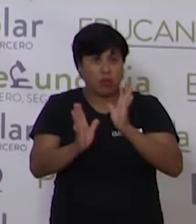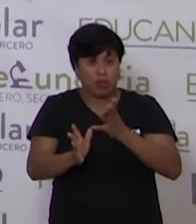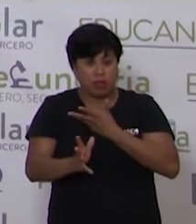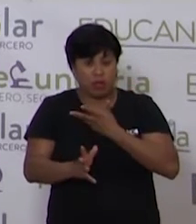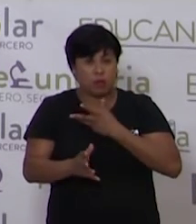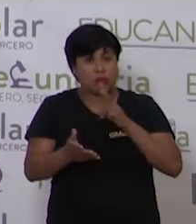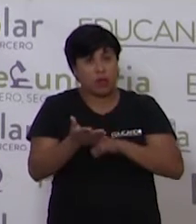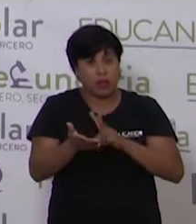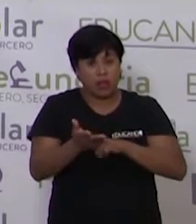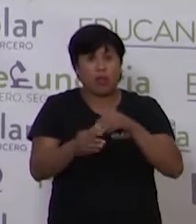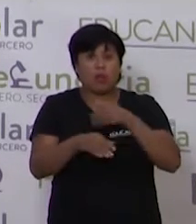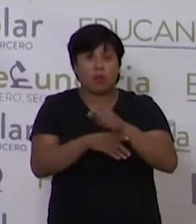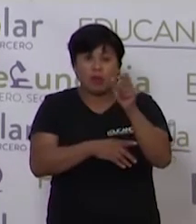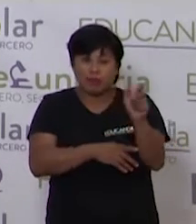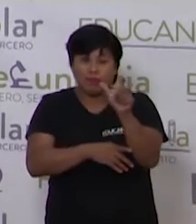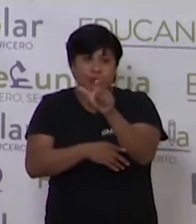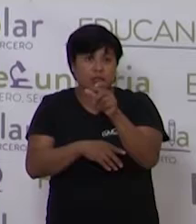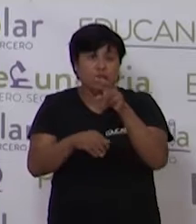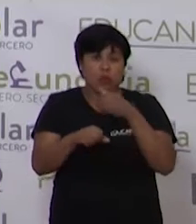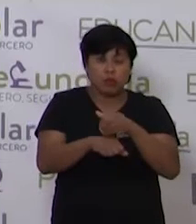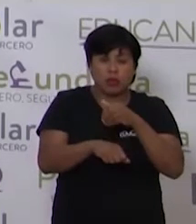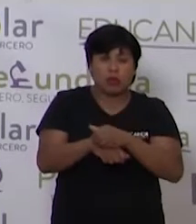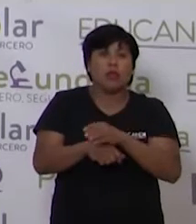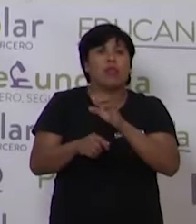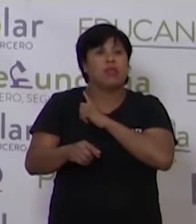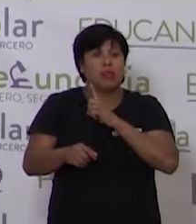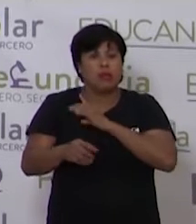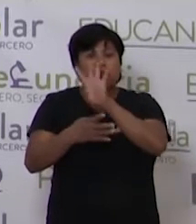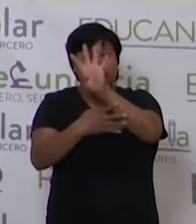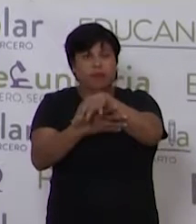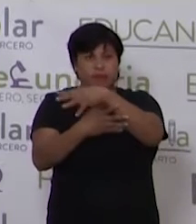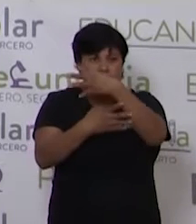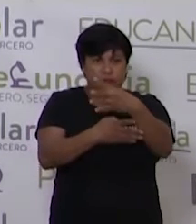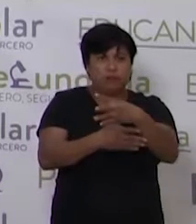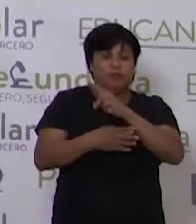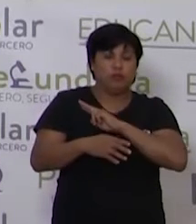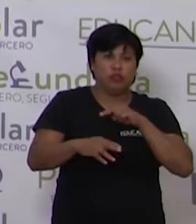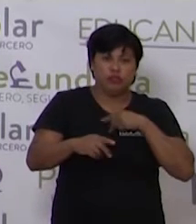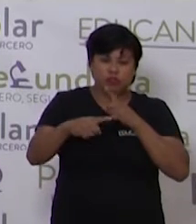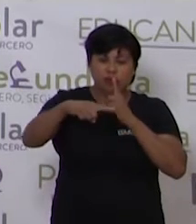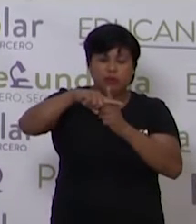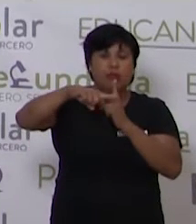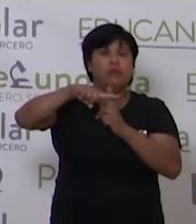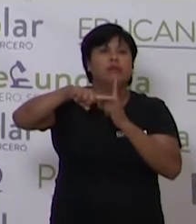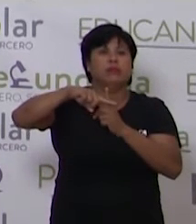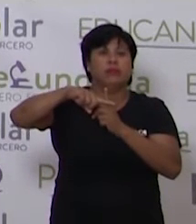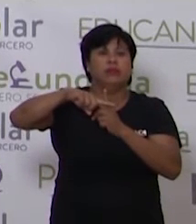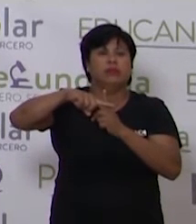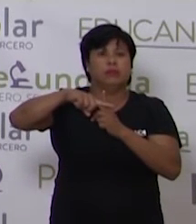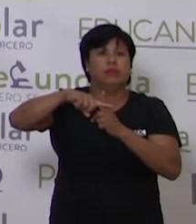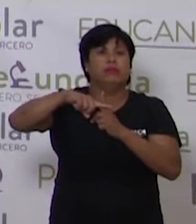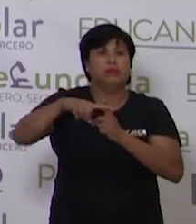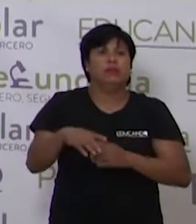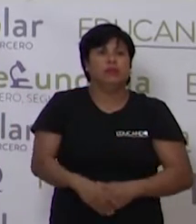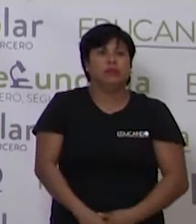tenemos nuestras coordenadas, se grafica en nuestro plano cartesiano.